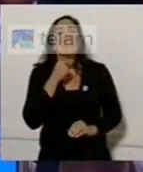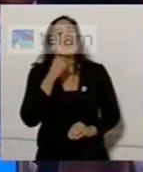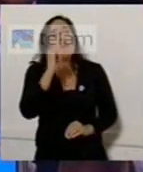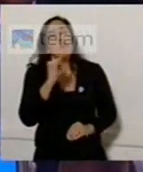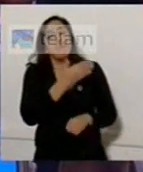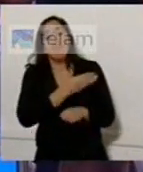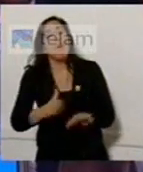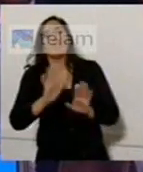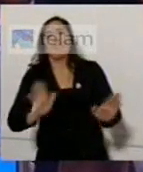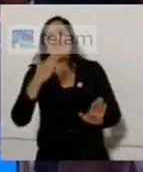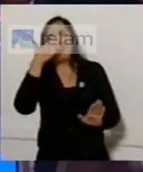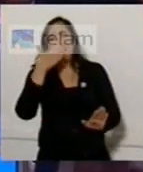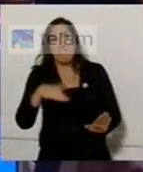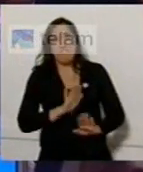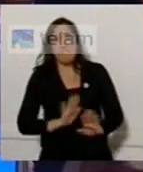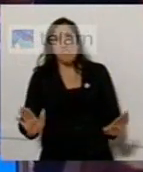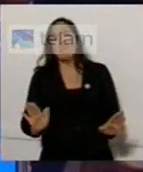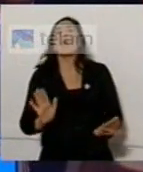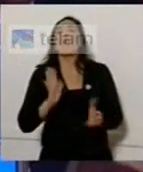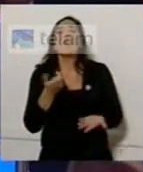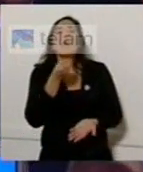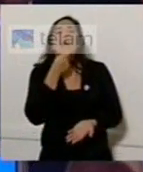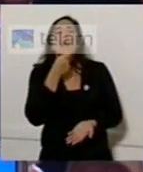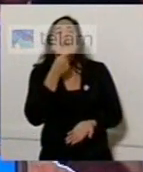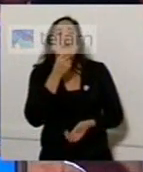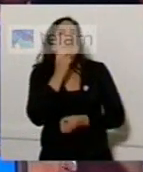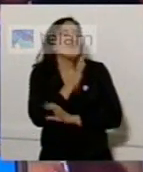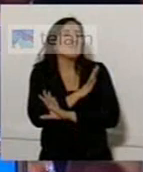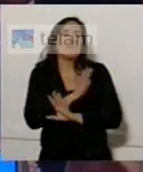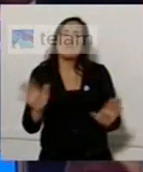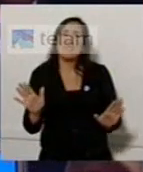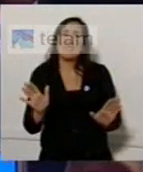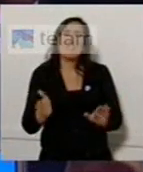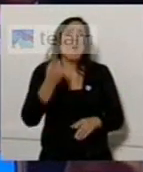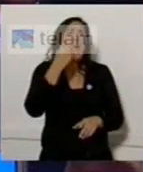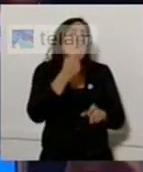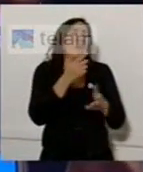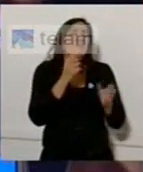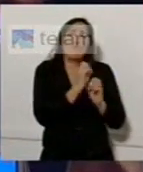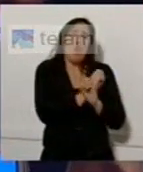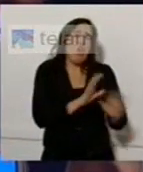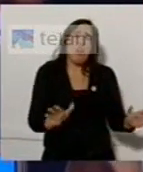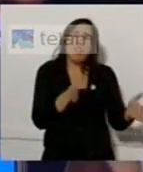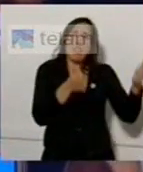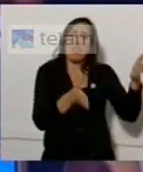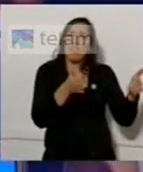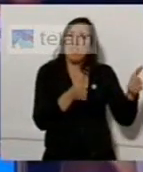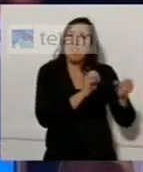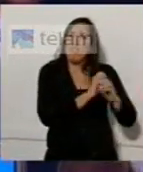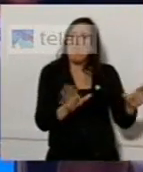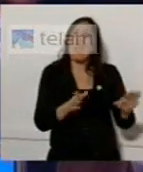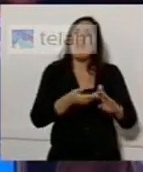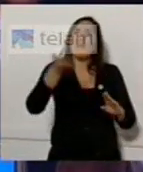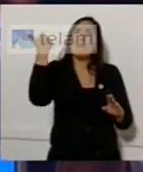Quiero finalizar con ese ejemplo maravilloso en medio de una tragedia y una desgracia como la